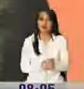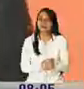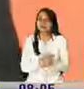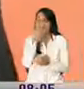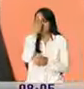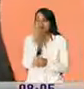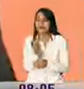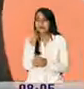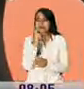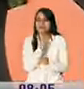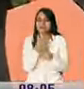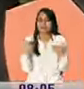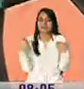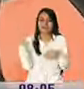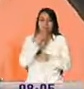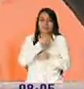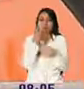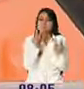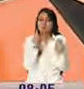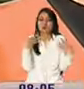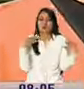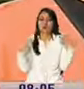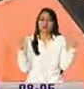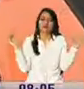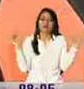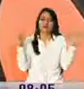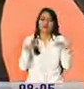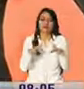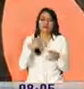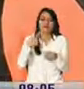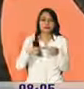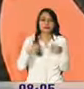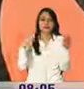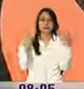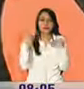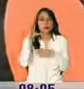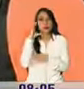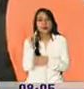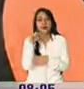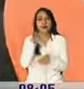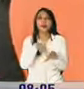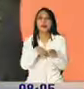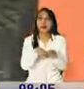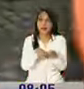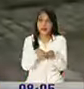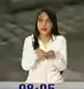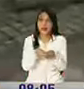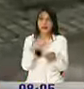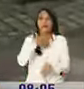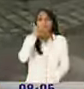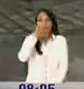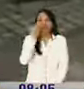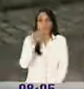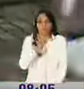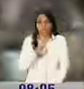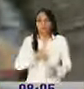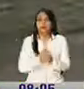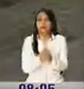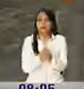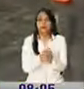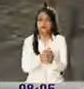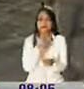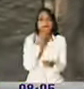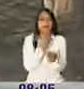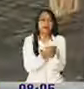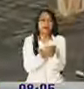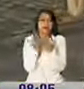el gran día. Tenemos a miles de voluntarios repartidos simultáneamente en las ciudades de Quito, Guayaquil, Cuenca, Ibarra. Y también en Ambato, queremos agradecerte a